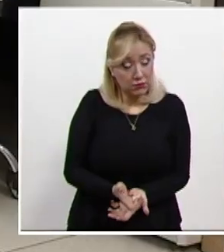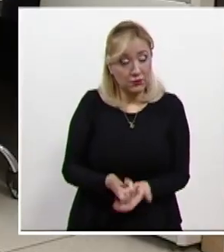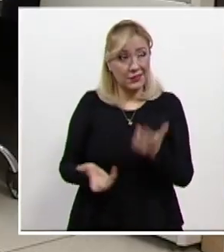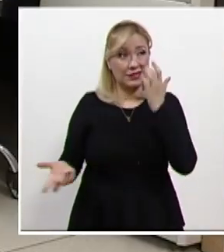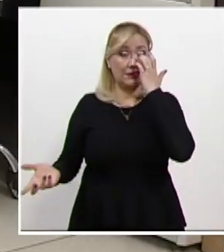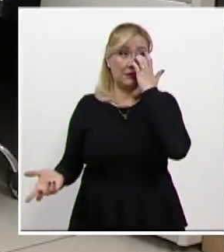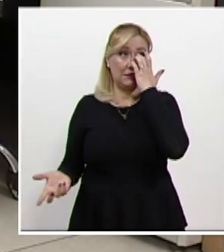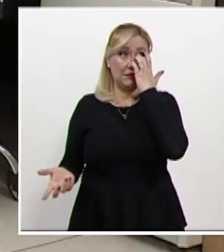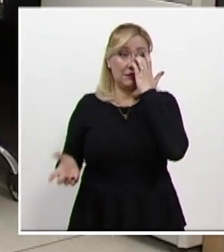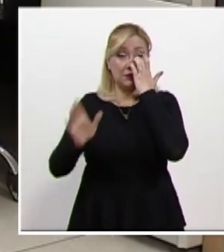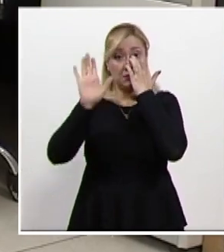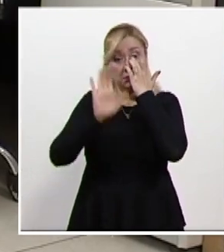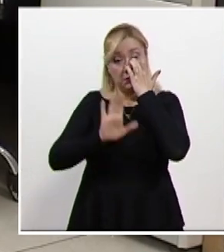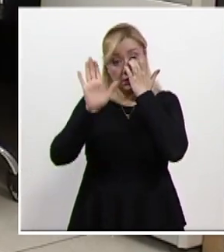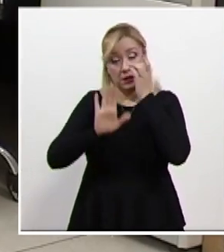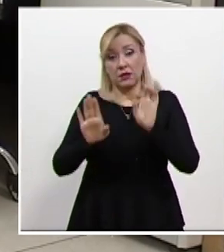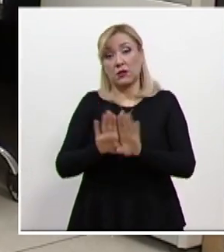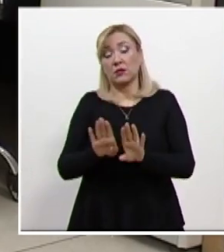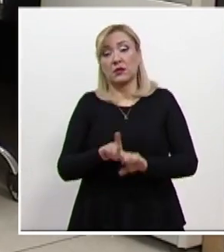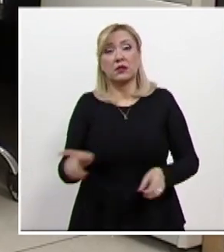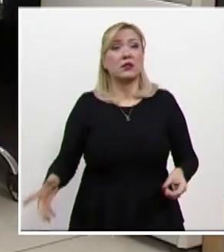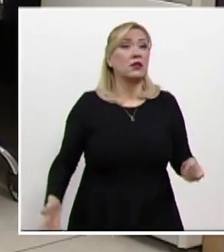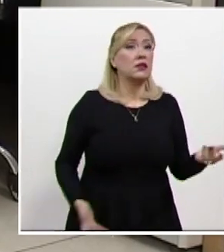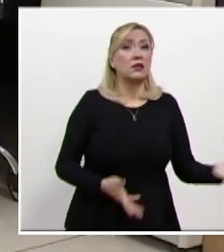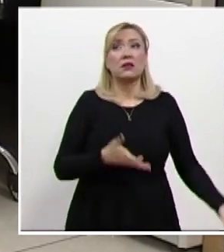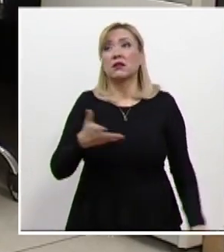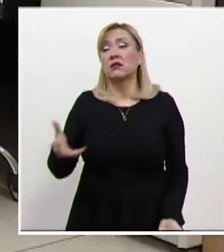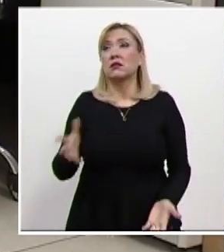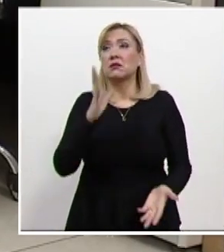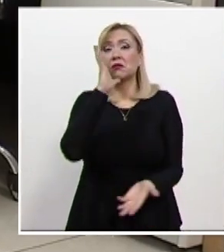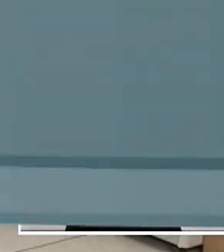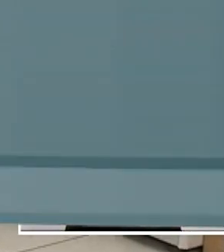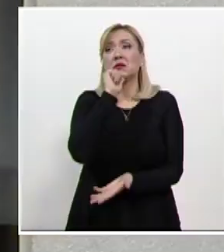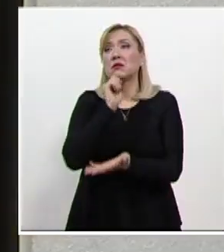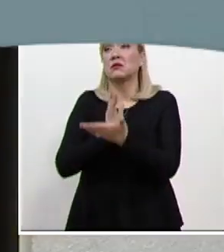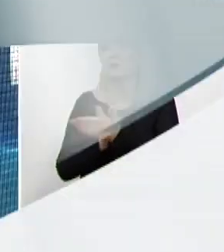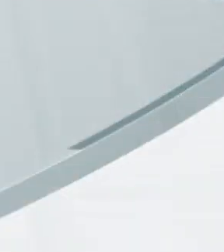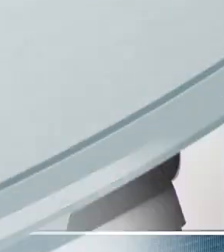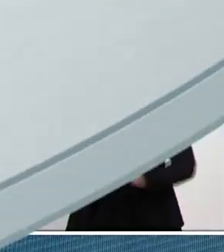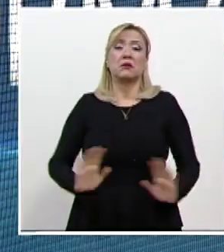litigio desincentivaría buscar acceder a la jurisdicción.